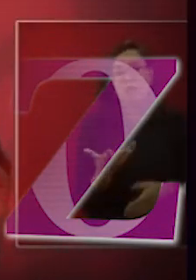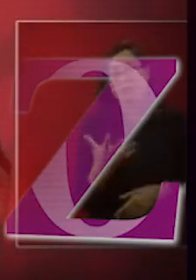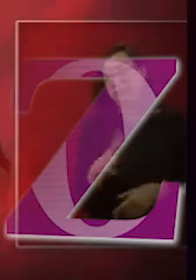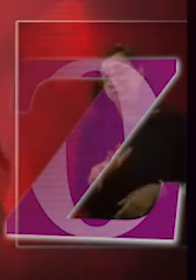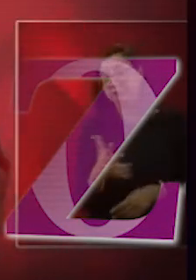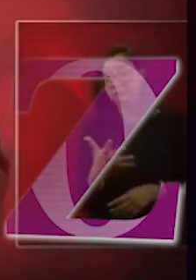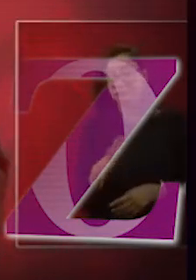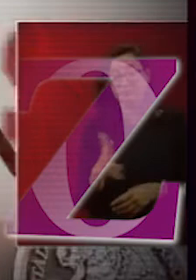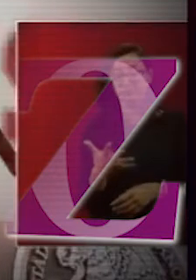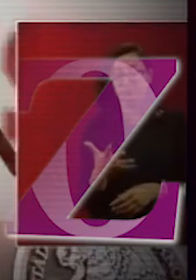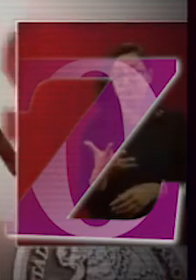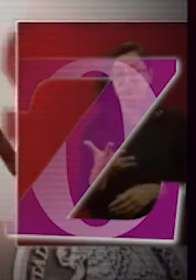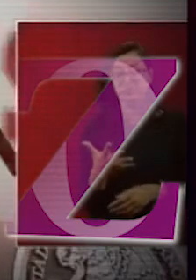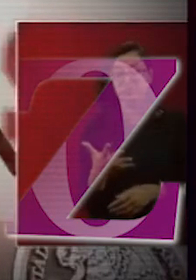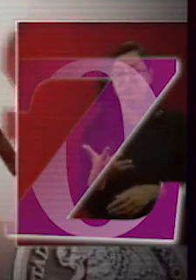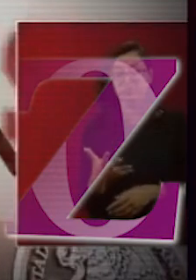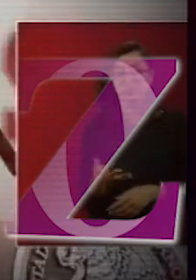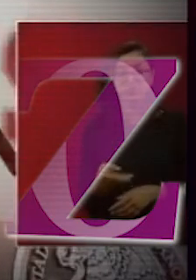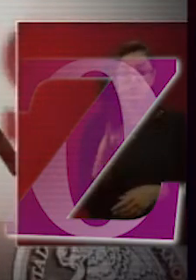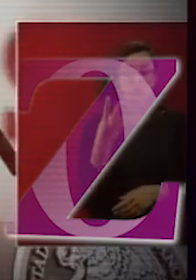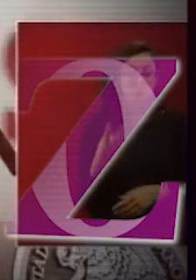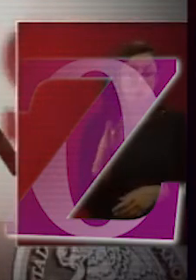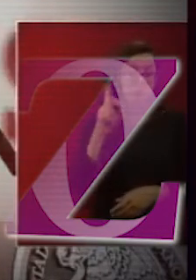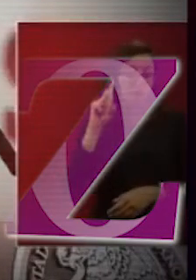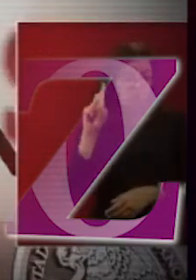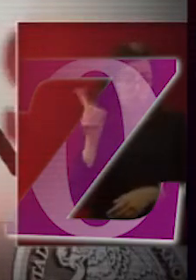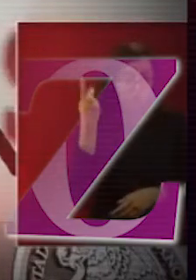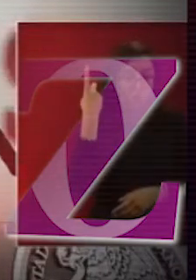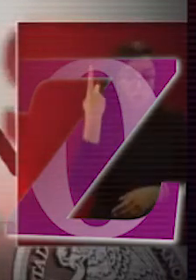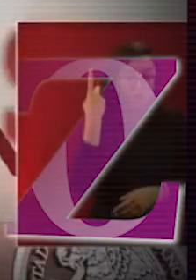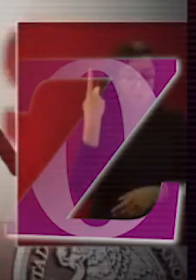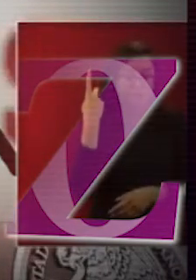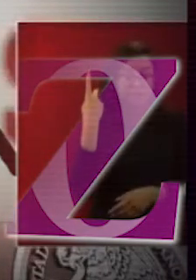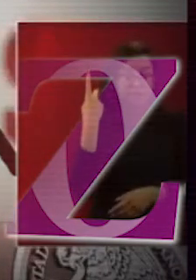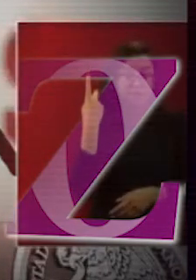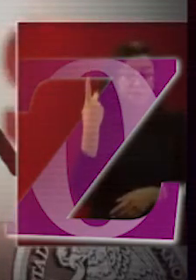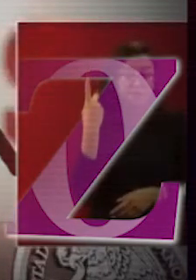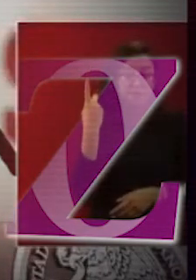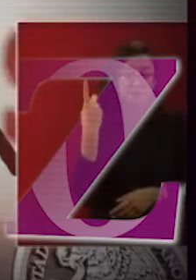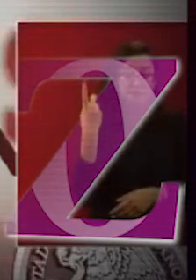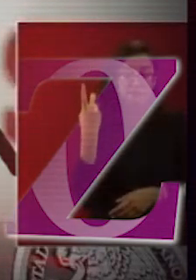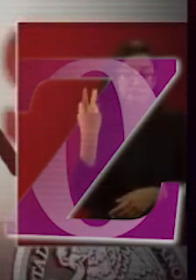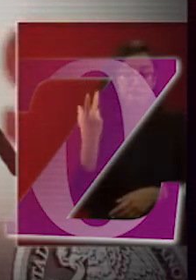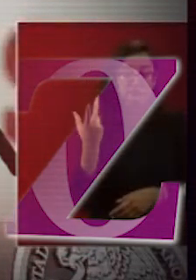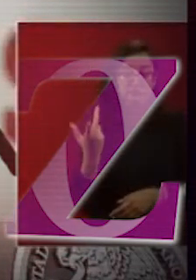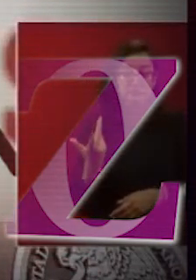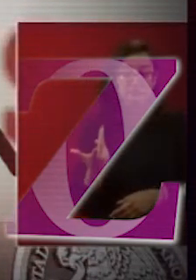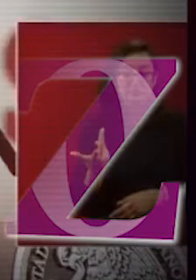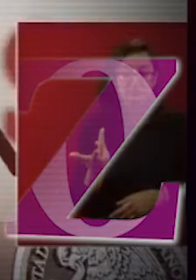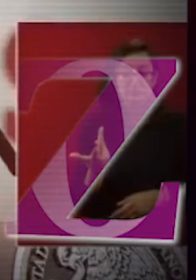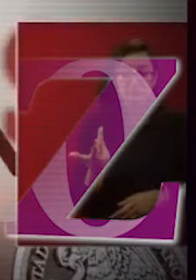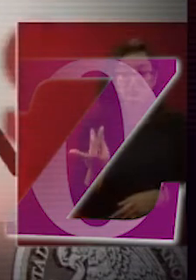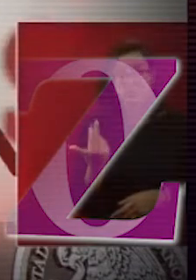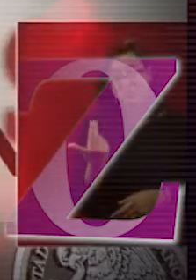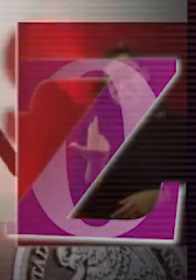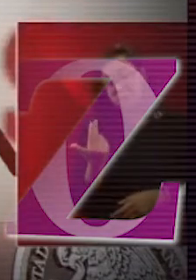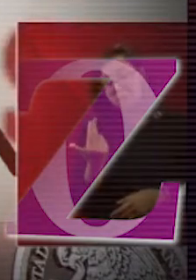están esperando como periodistas, que de verdad dice uno, me estás